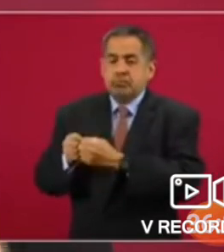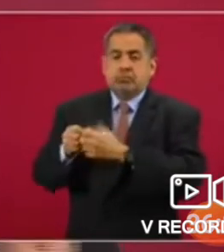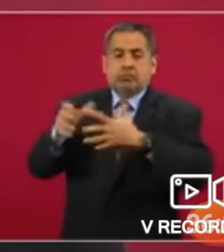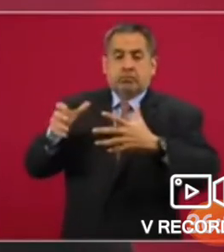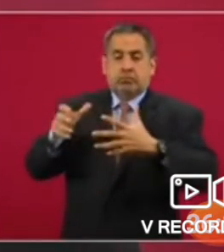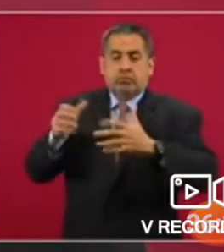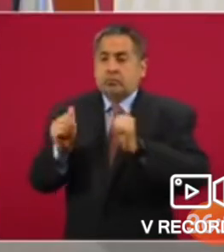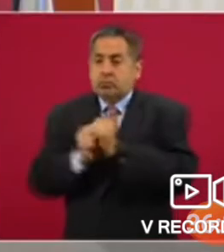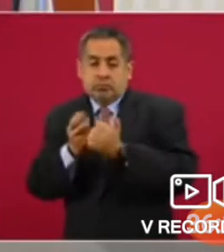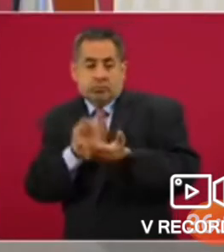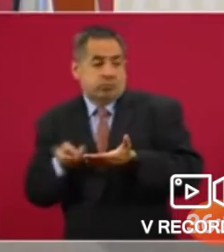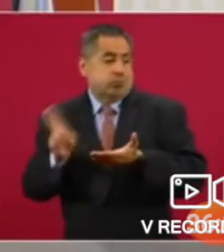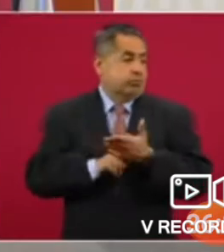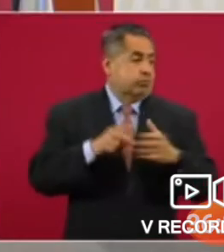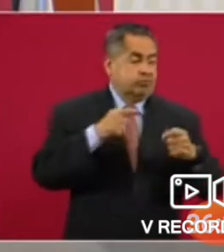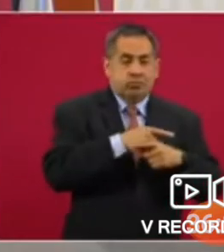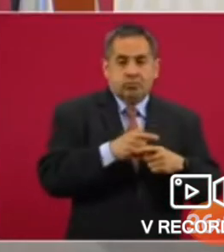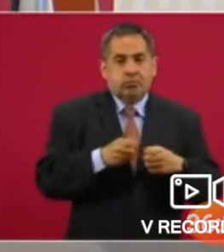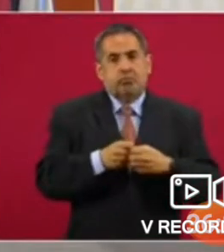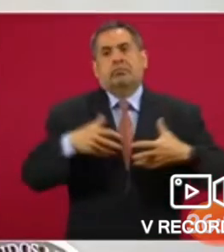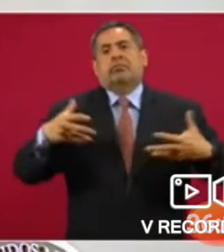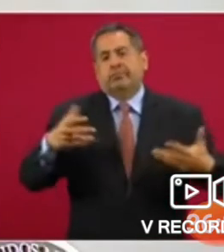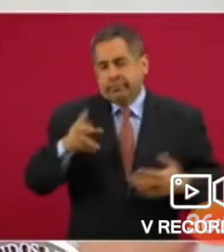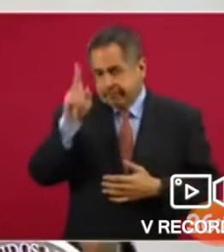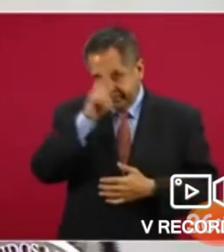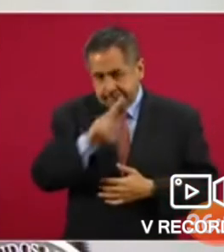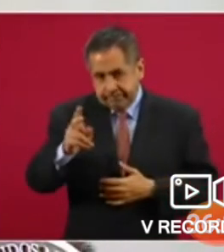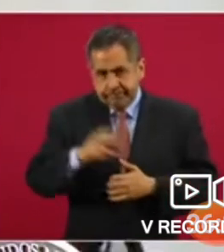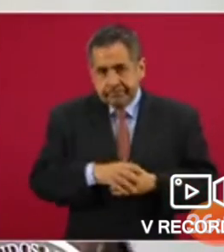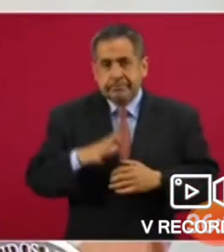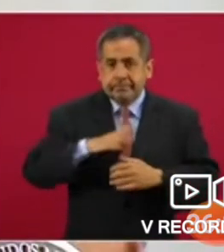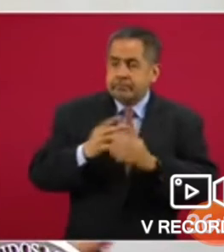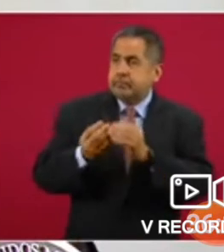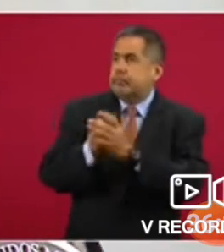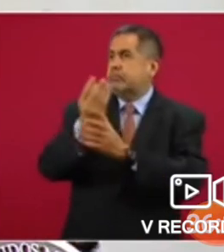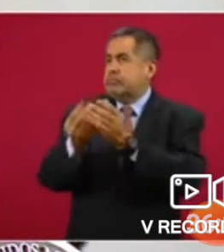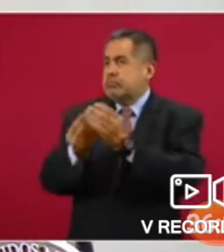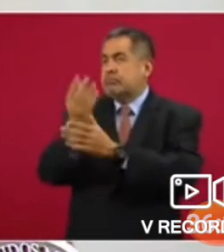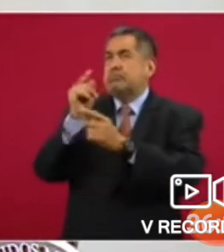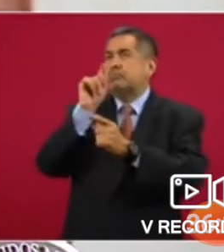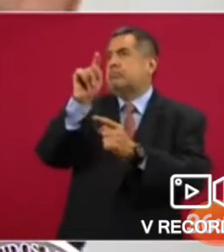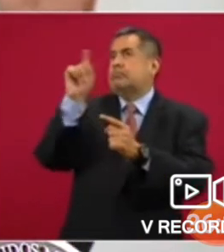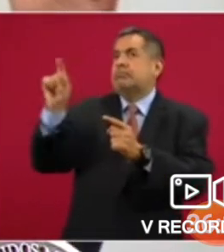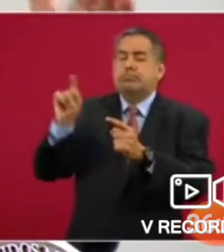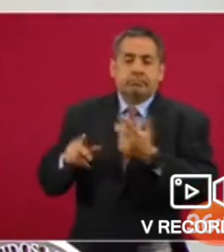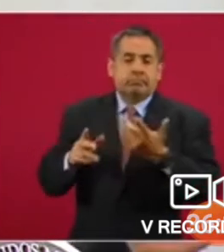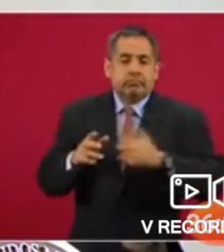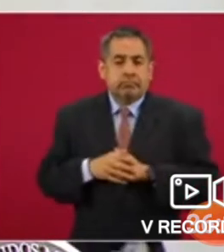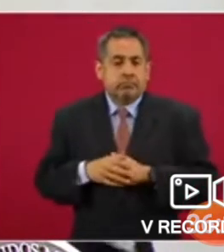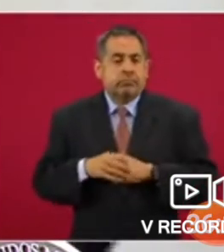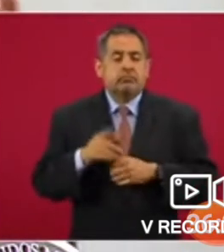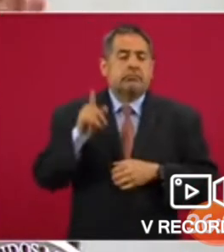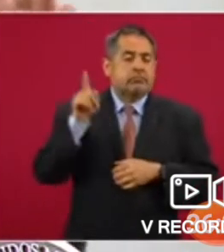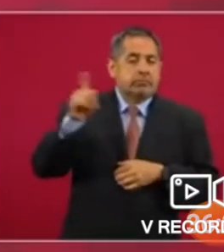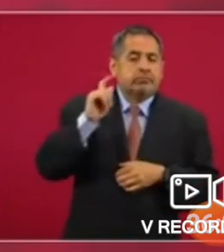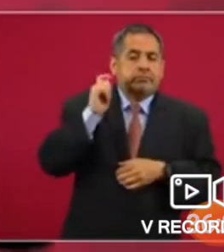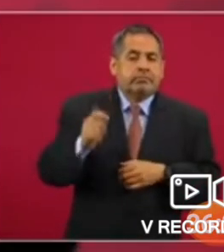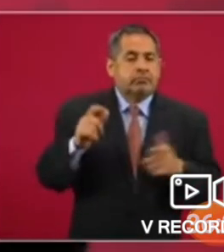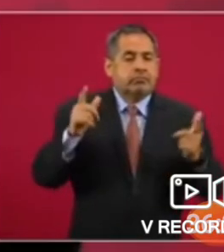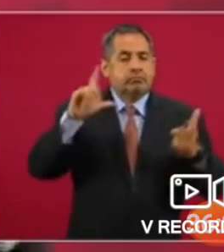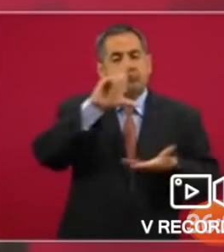haber terminado una epidemia para considerar un rebrote. Rebrote se considera simplemente cuando, en vez de disminuir, que es lo